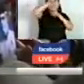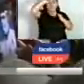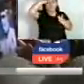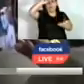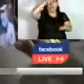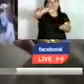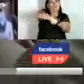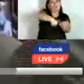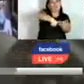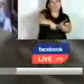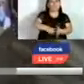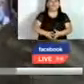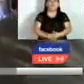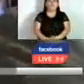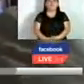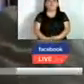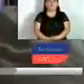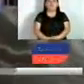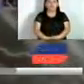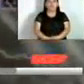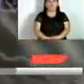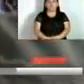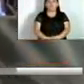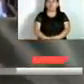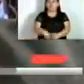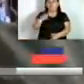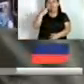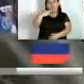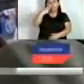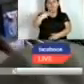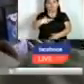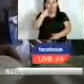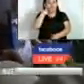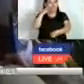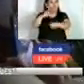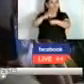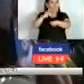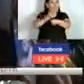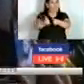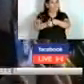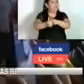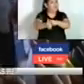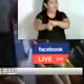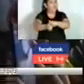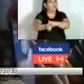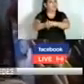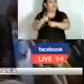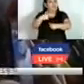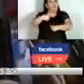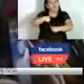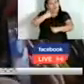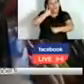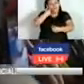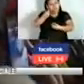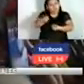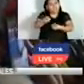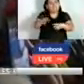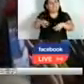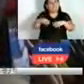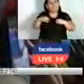municipal. Realmente es un resultado amplio, un resultado que lo tomo con mucha